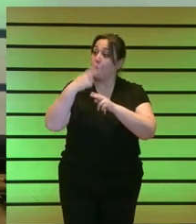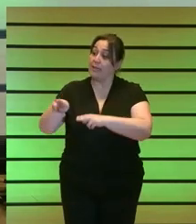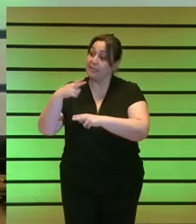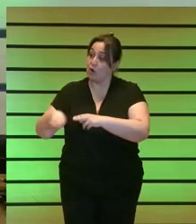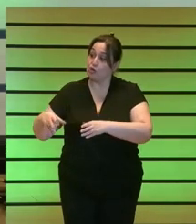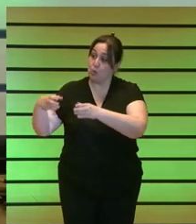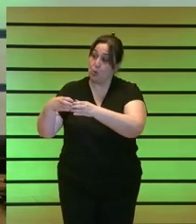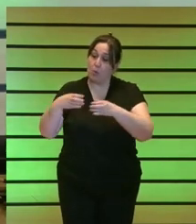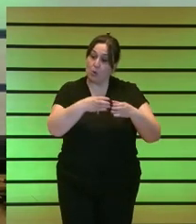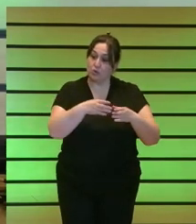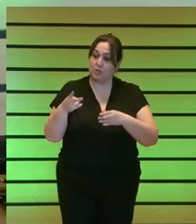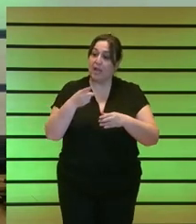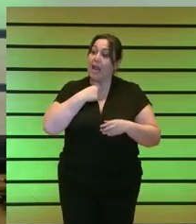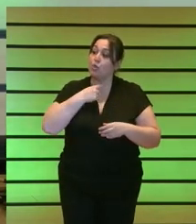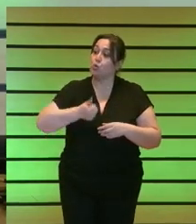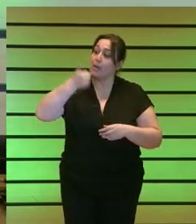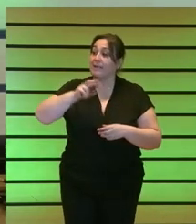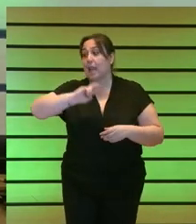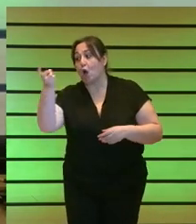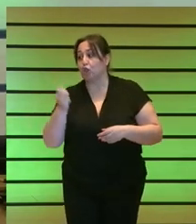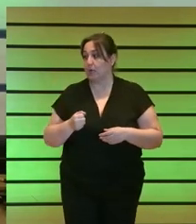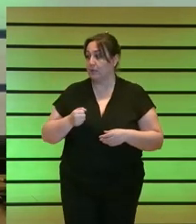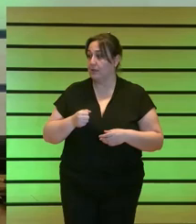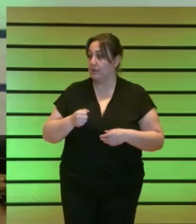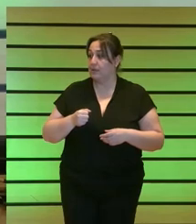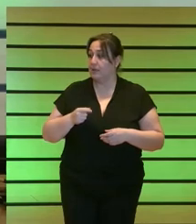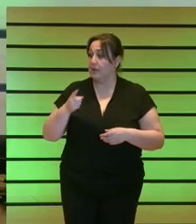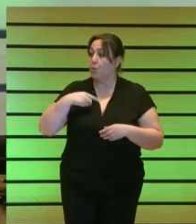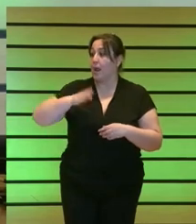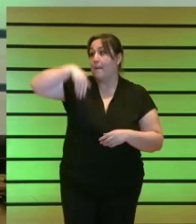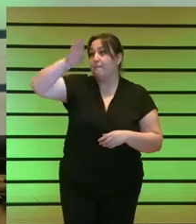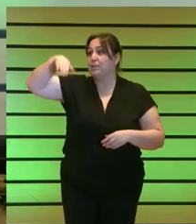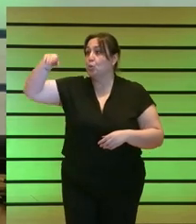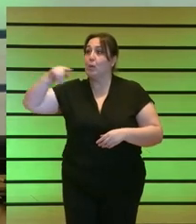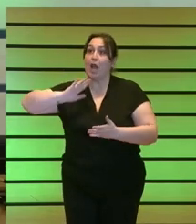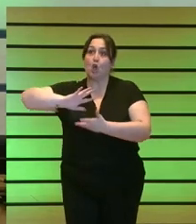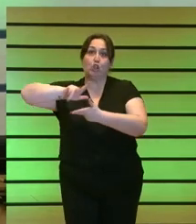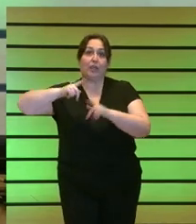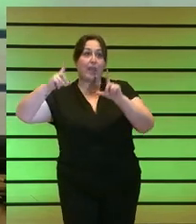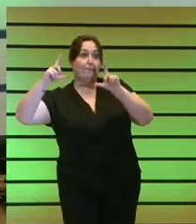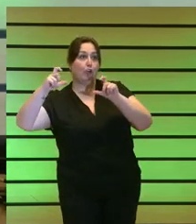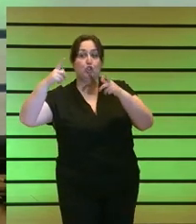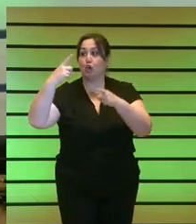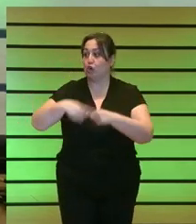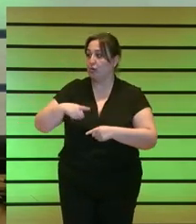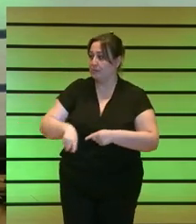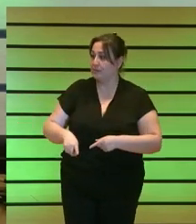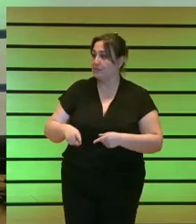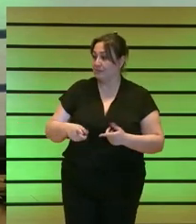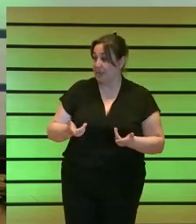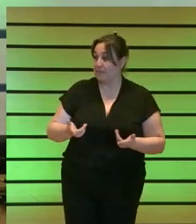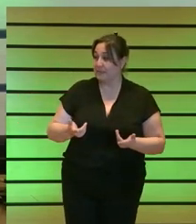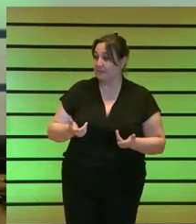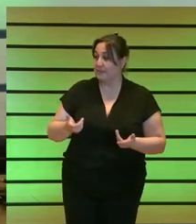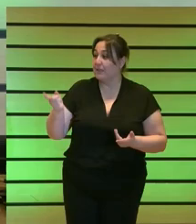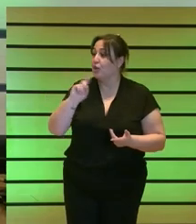les gusta más la otra humanización la de manita de pintura noticia postureo y apariencia